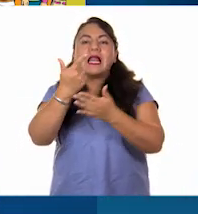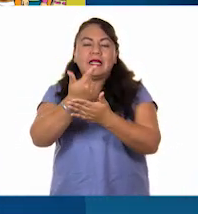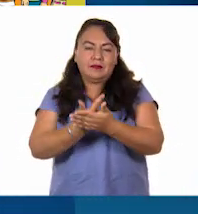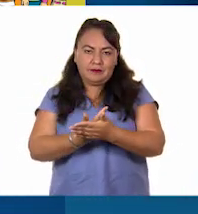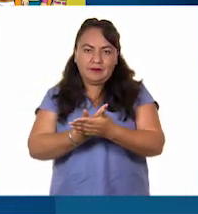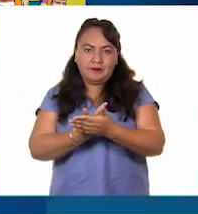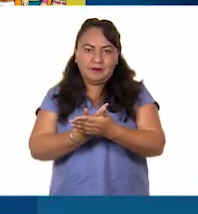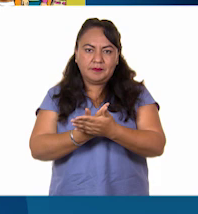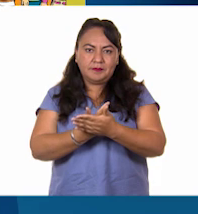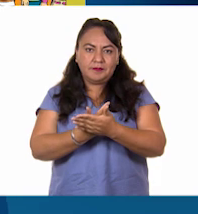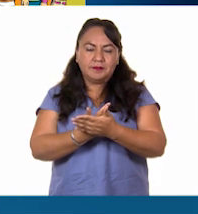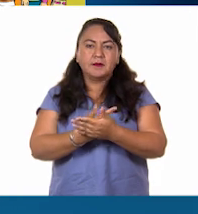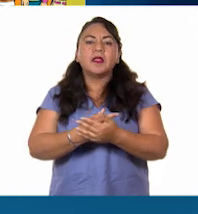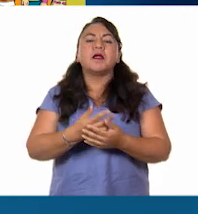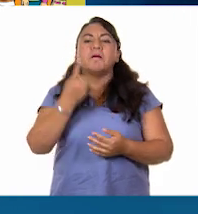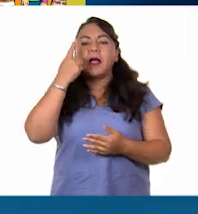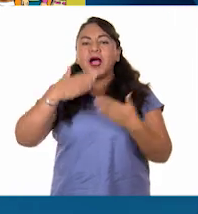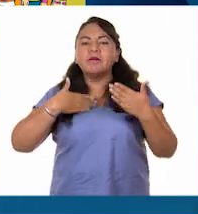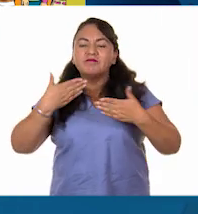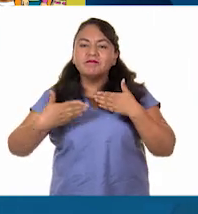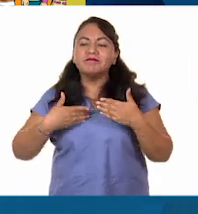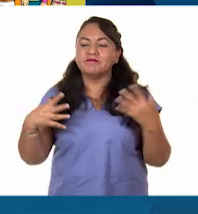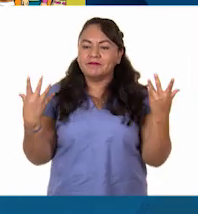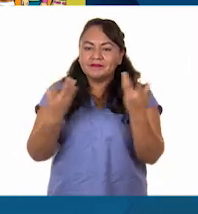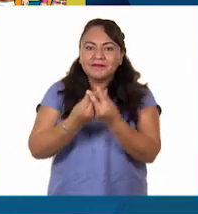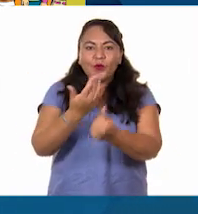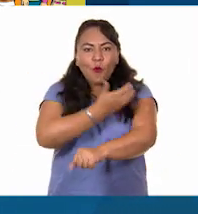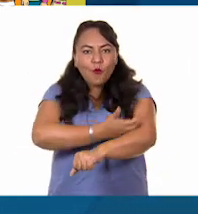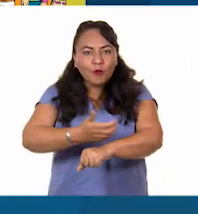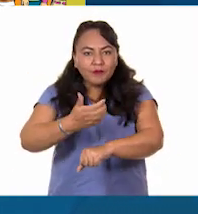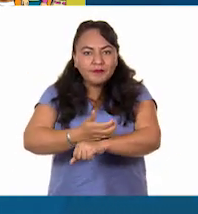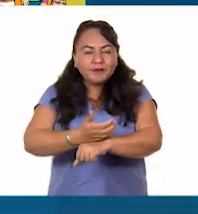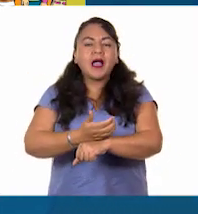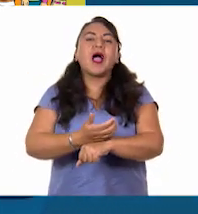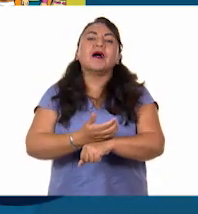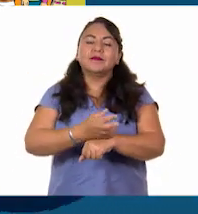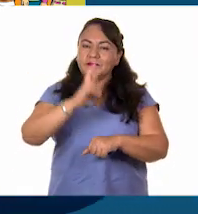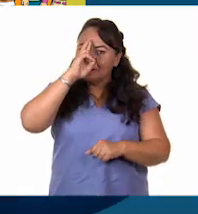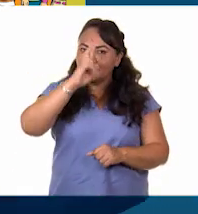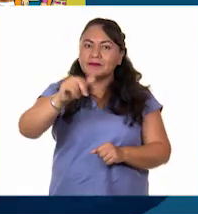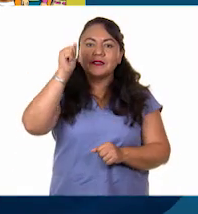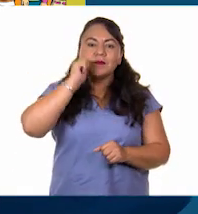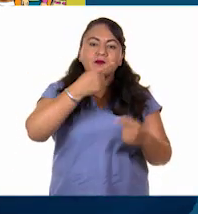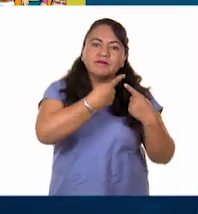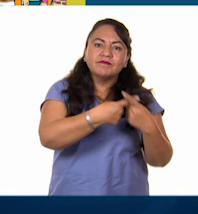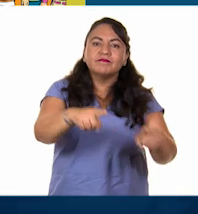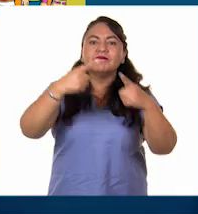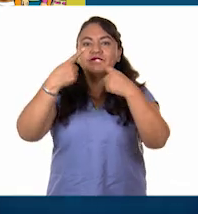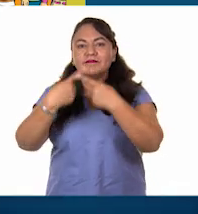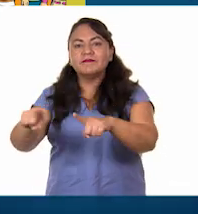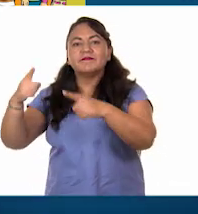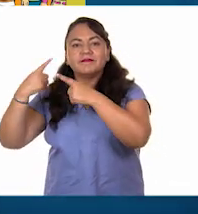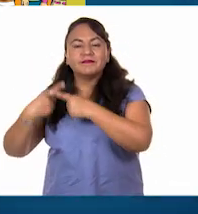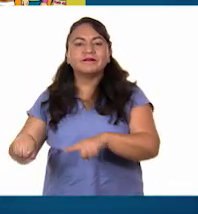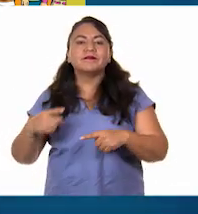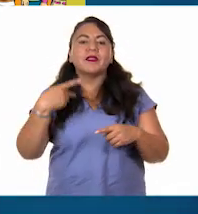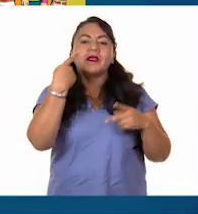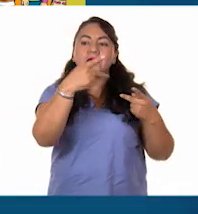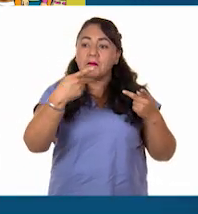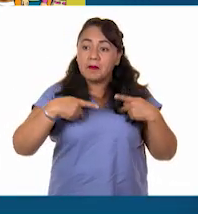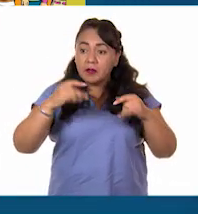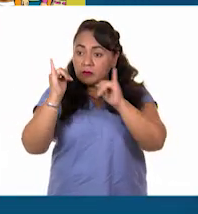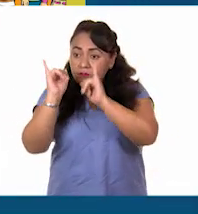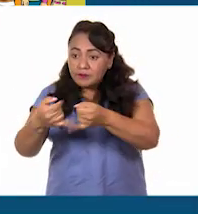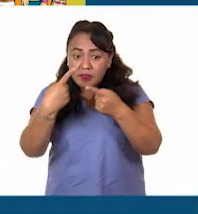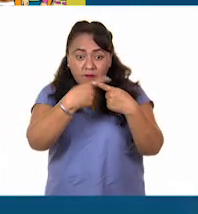siguiente. Para disfrutar de un ambiente de compañerismo, respeta siempre las diferencias personales de cada compañero, por ejemplo.